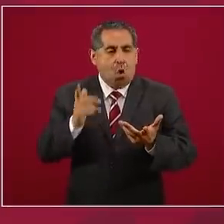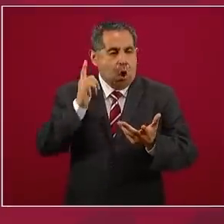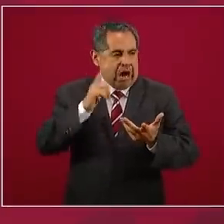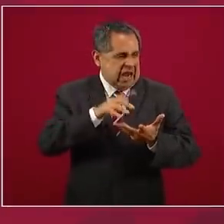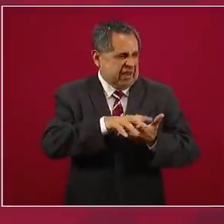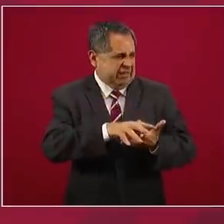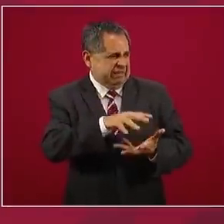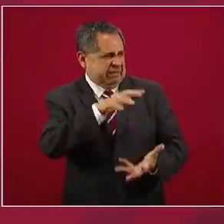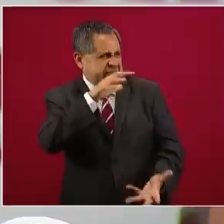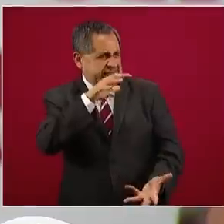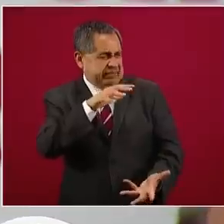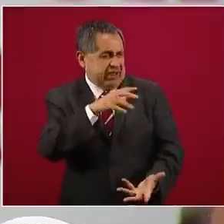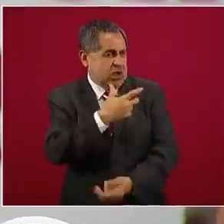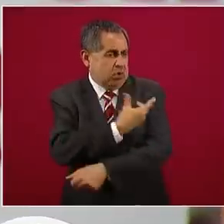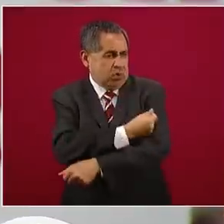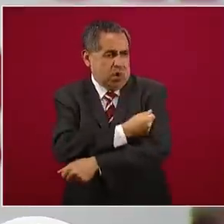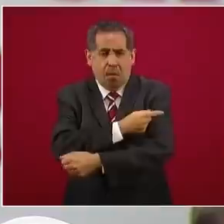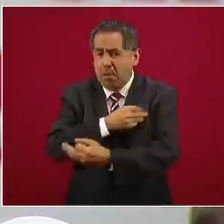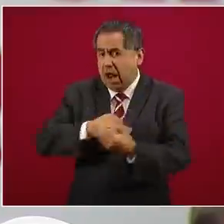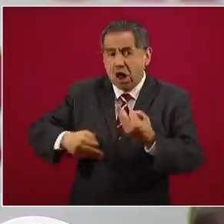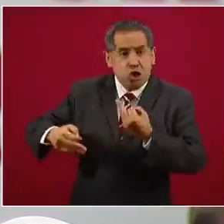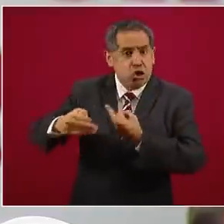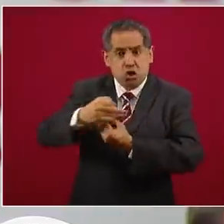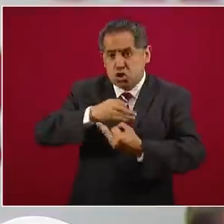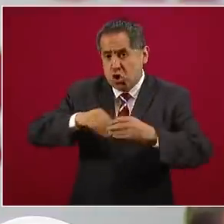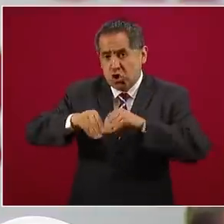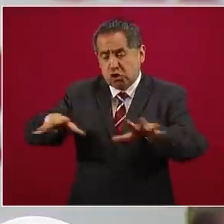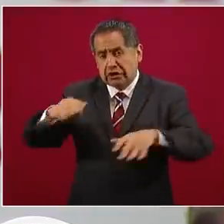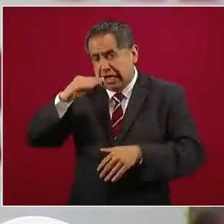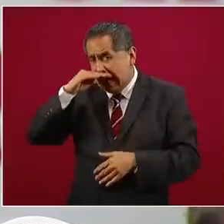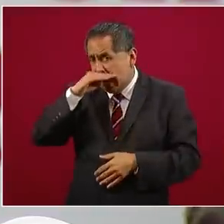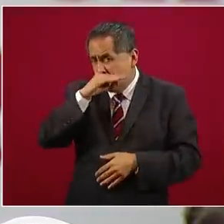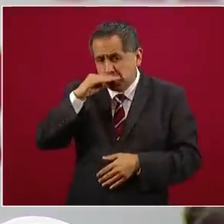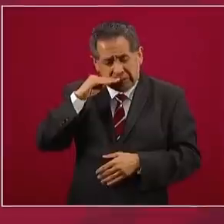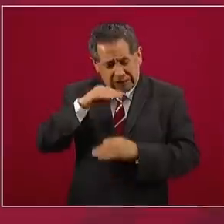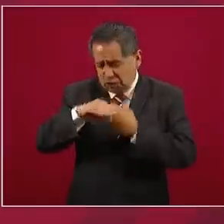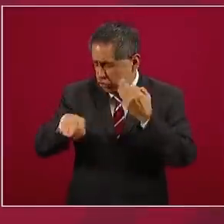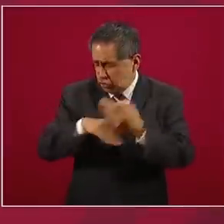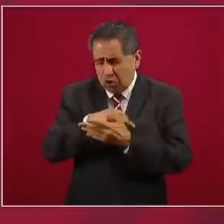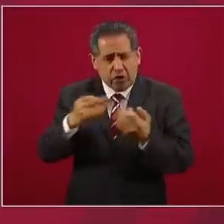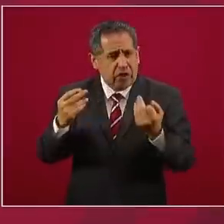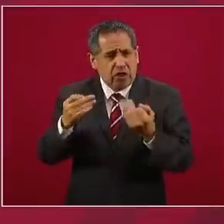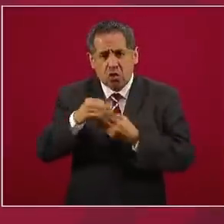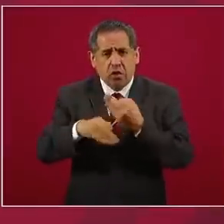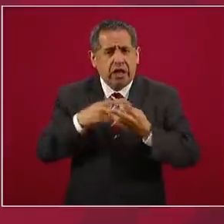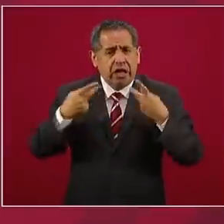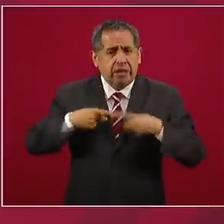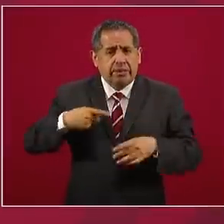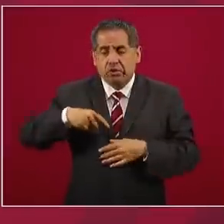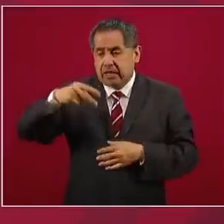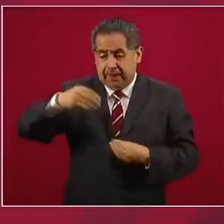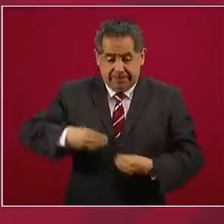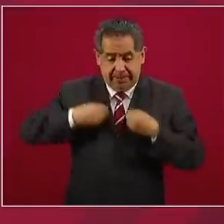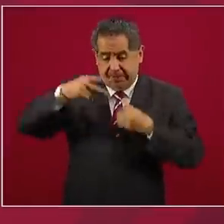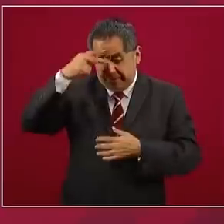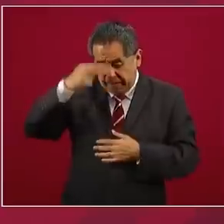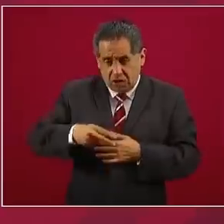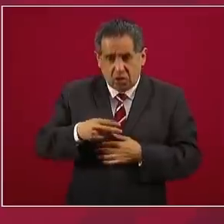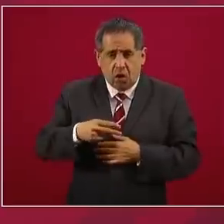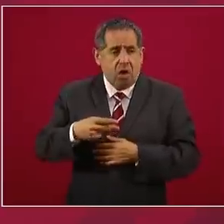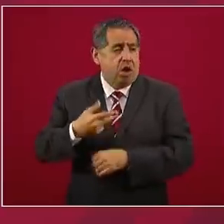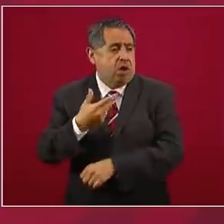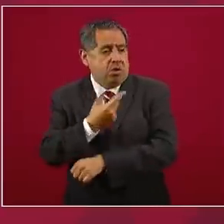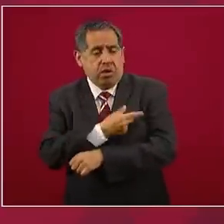capacidad o cobertura universal, gratuita, que todas las personas que estén en México,